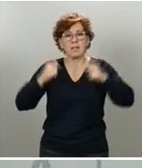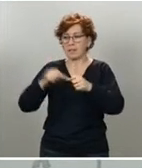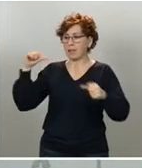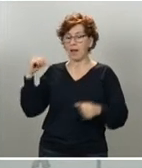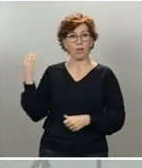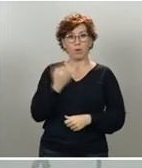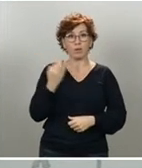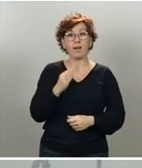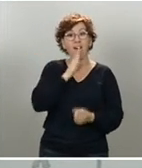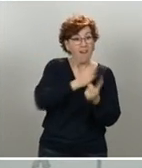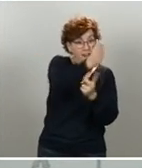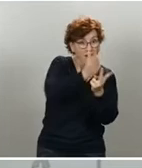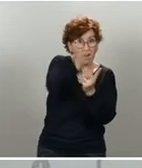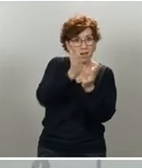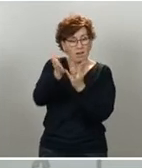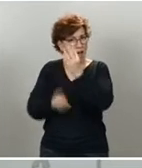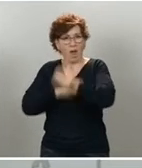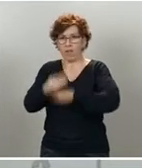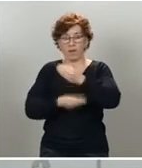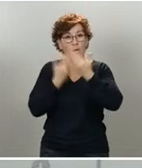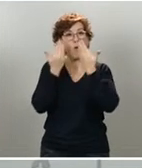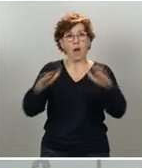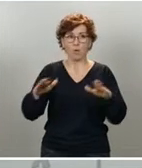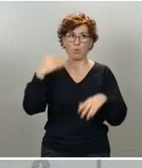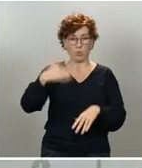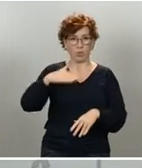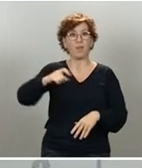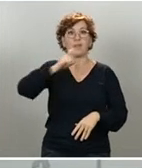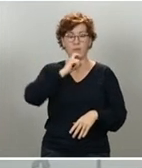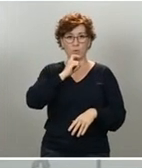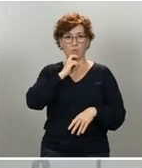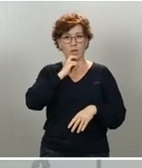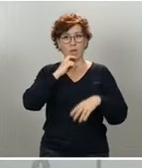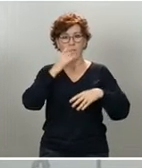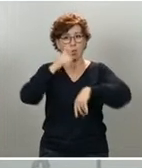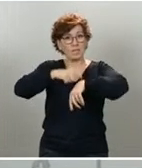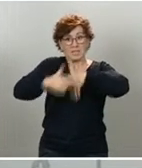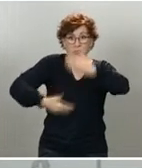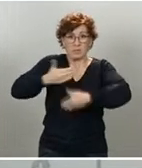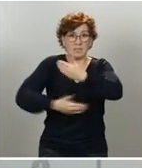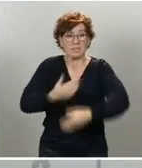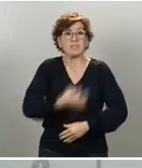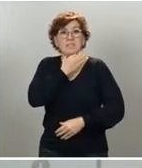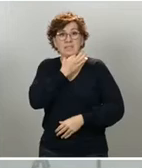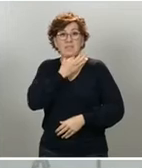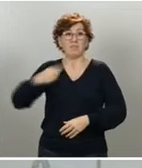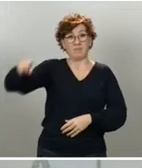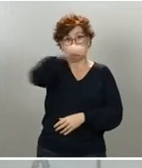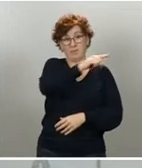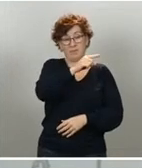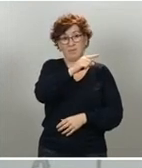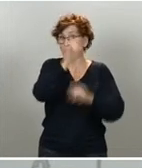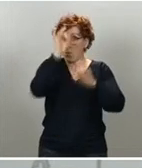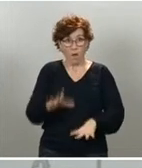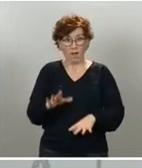estas cuestiones, hacerlo pese a la dificultad del ejercicio y la intensidad de los minutos con las que hemos vivido, como ustedes, estas largas semanas